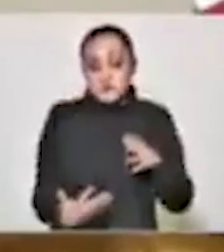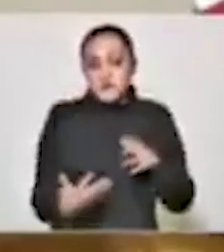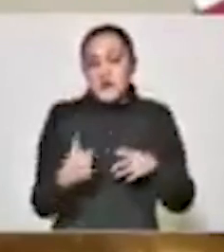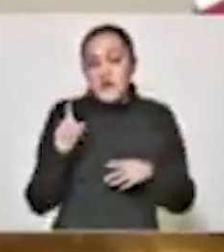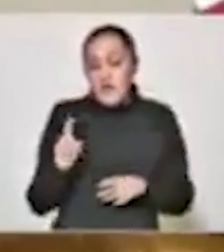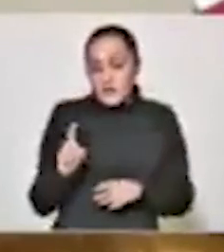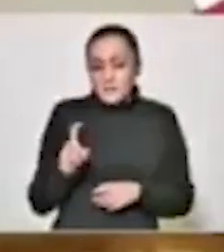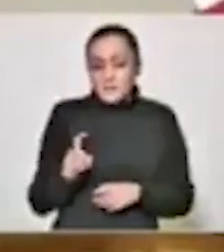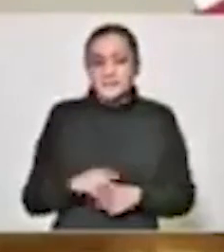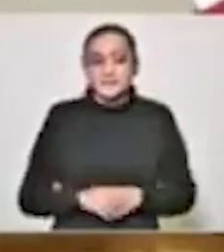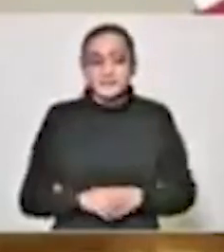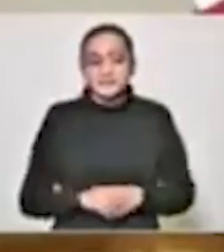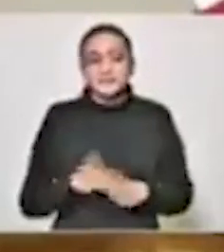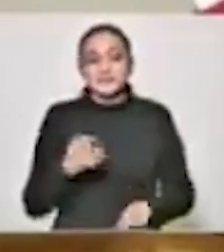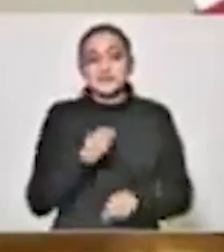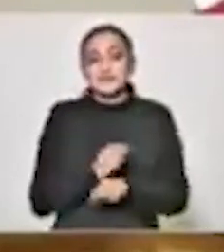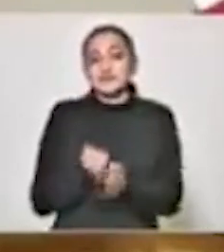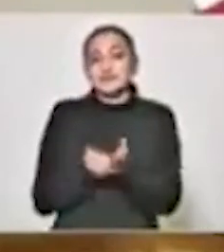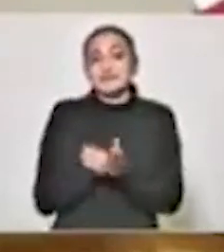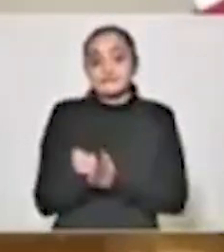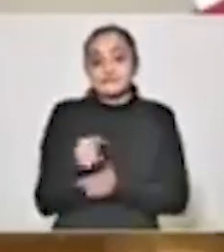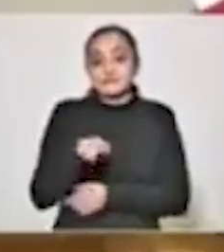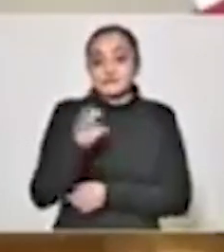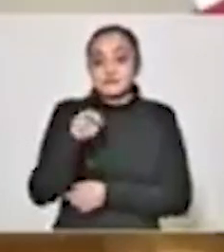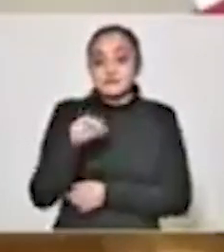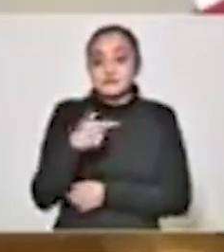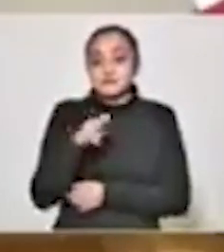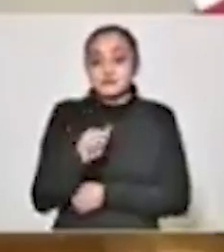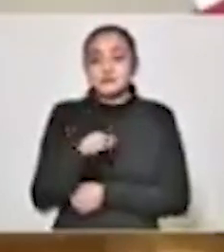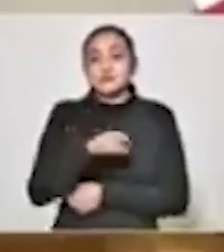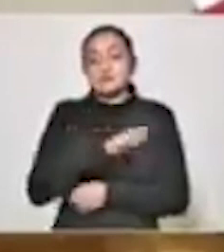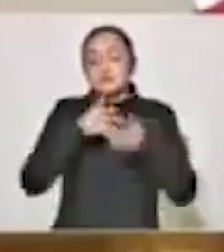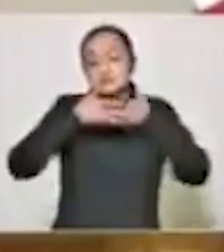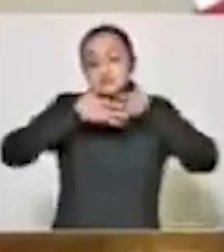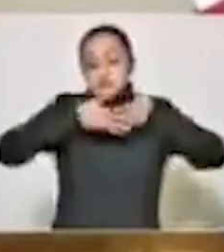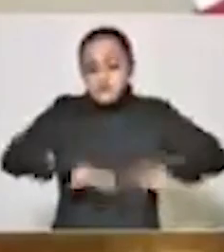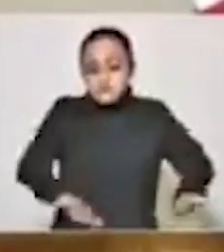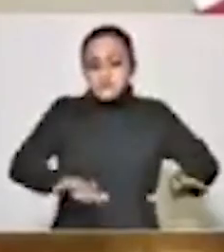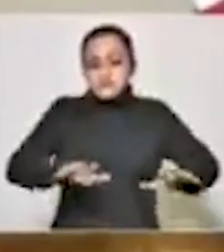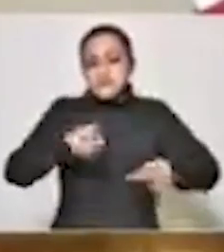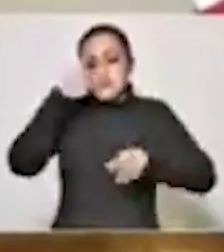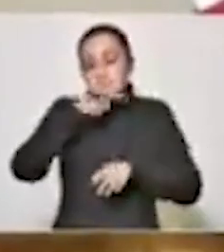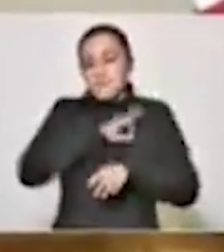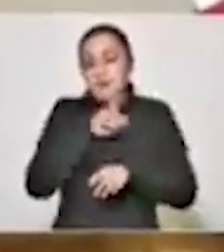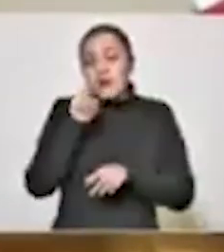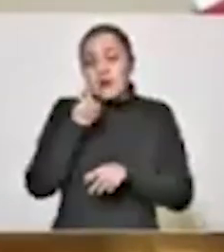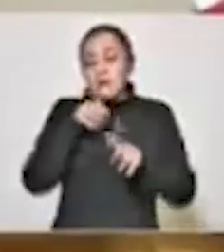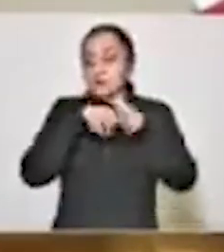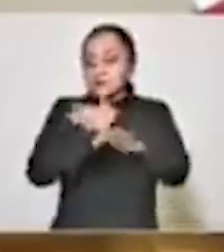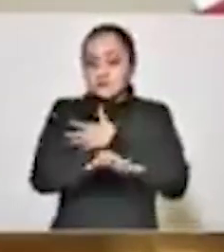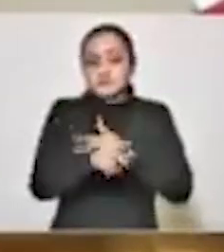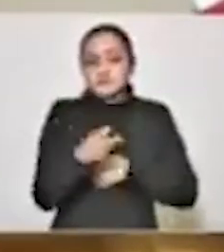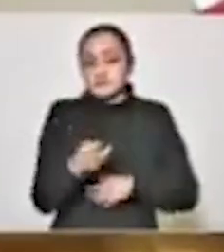caso tomar la decisión la CONAGUA de abrir las compuertas de dicha presa